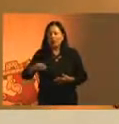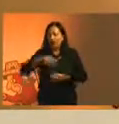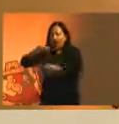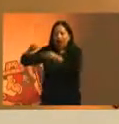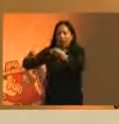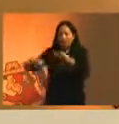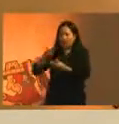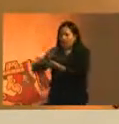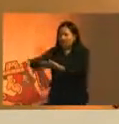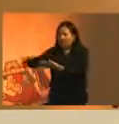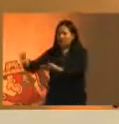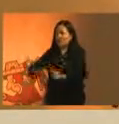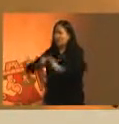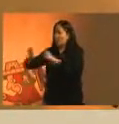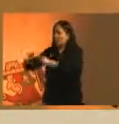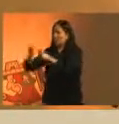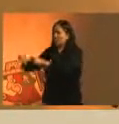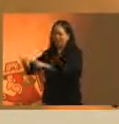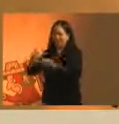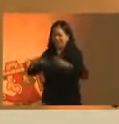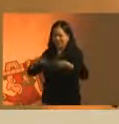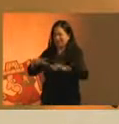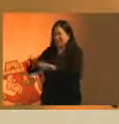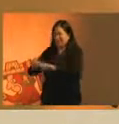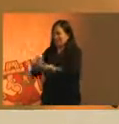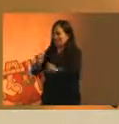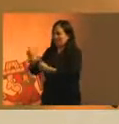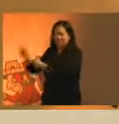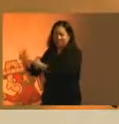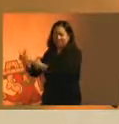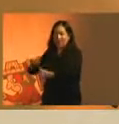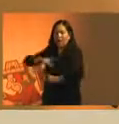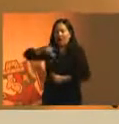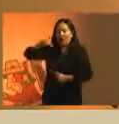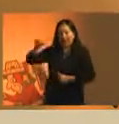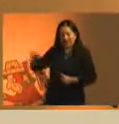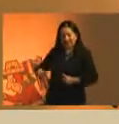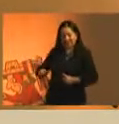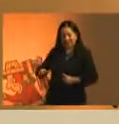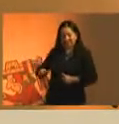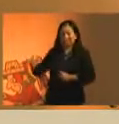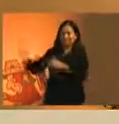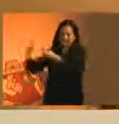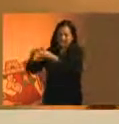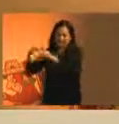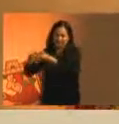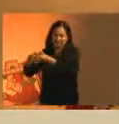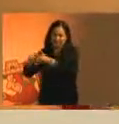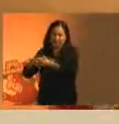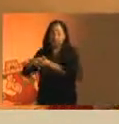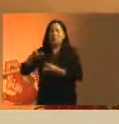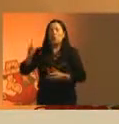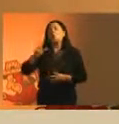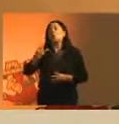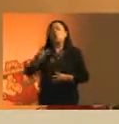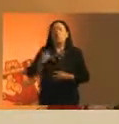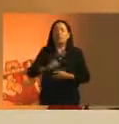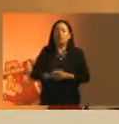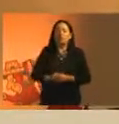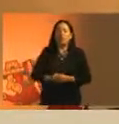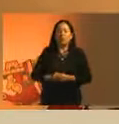y tomar la hacienda de cantabria cuando ganaron lo cuando la rebelión delahuertista fue aplastada